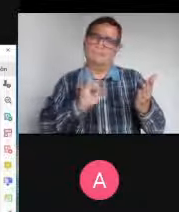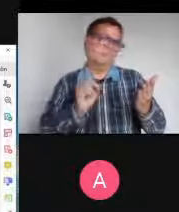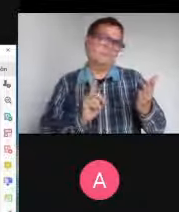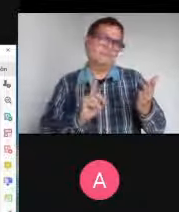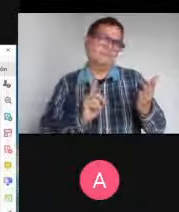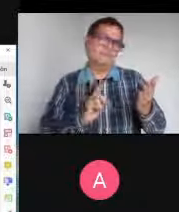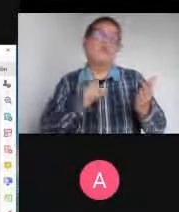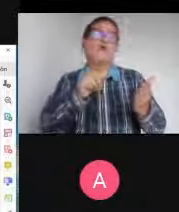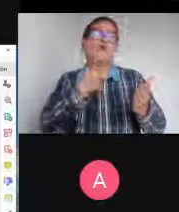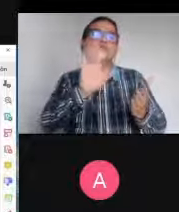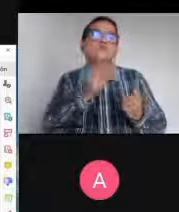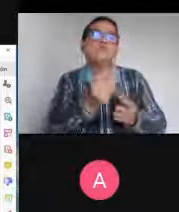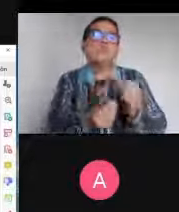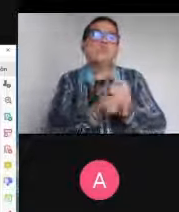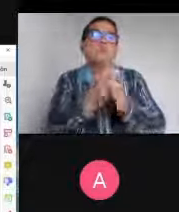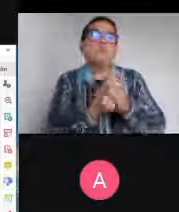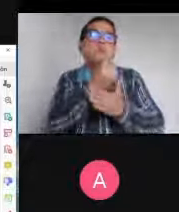producto o